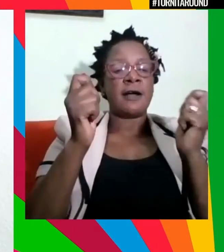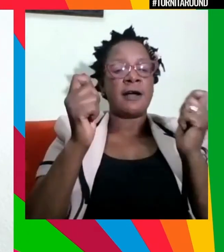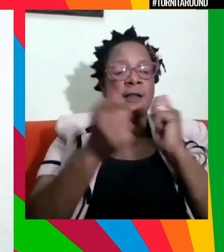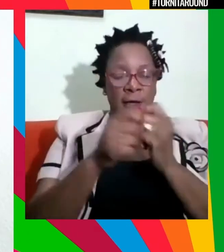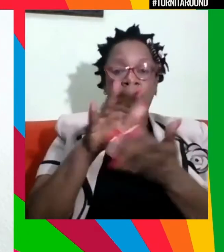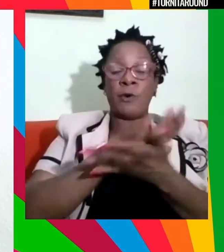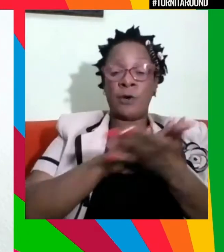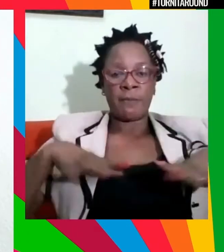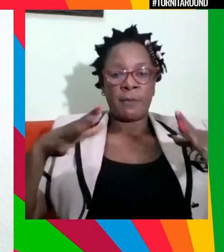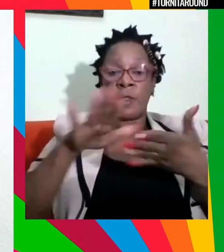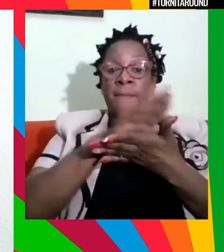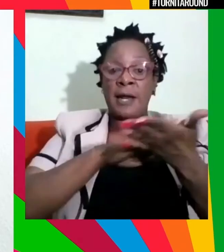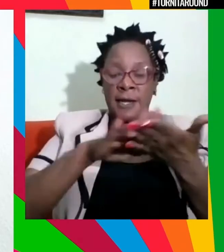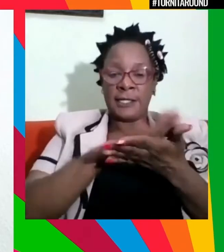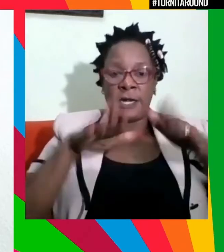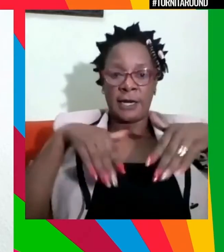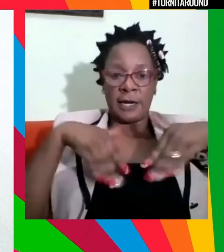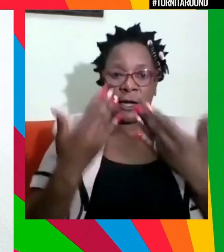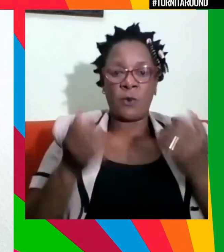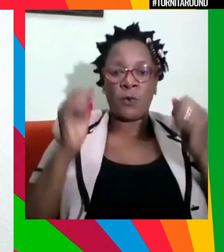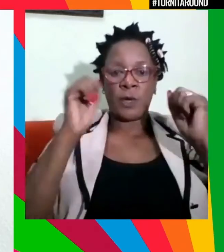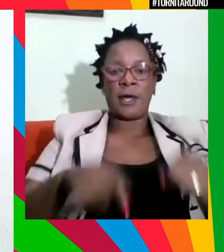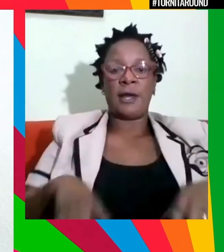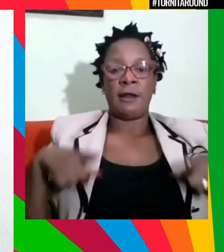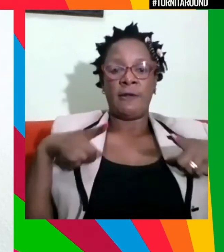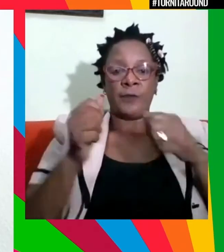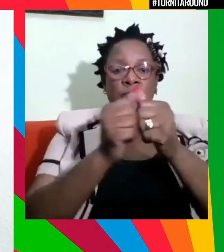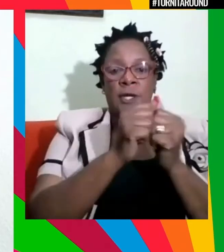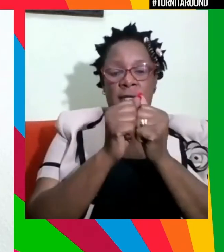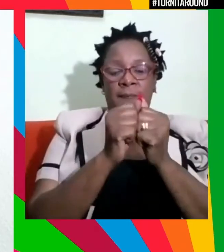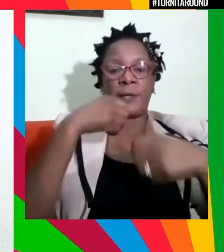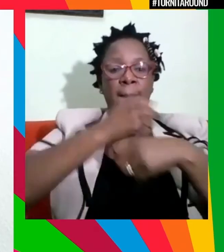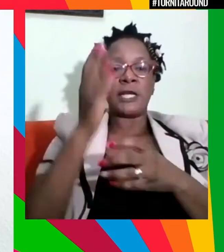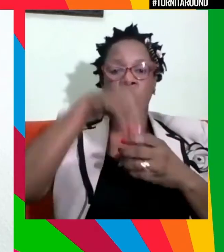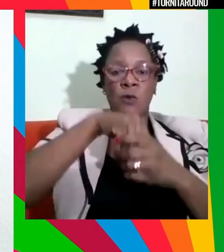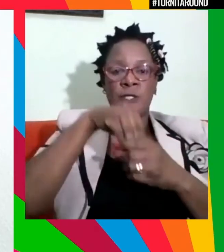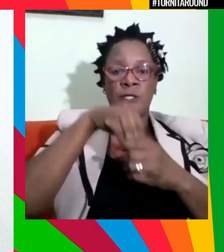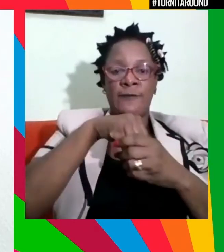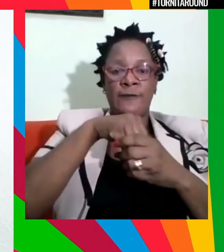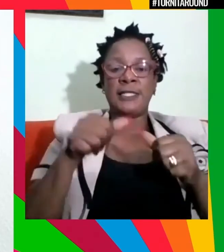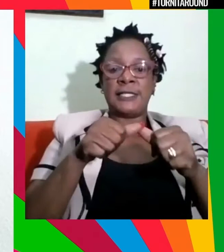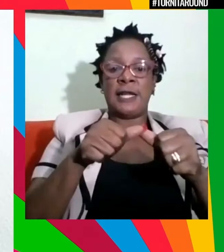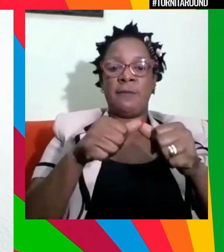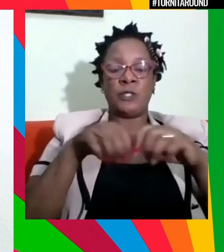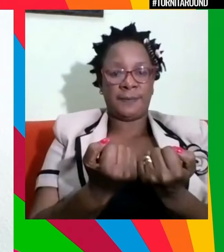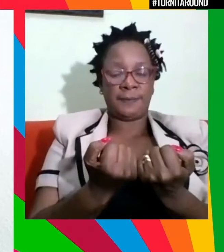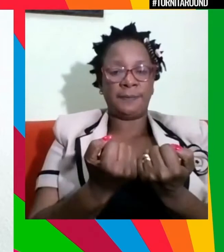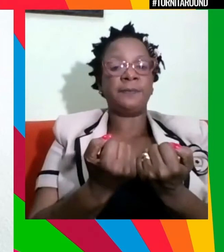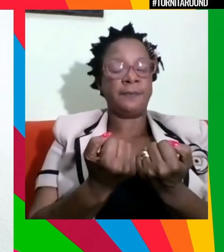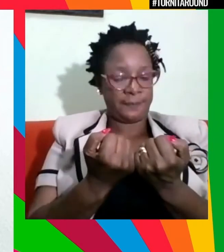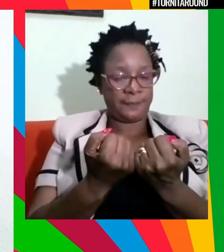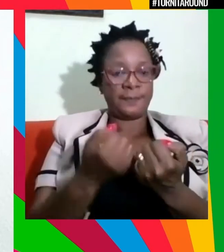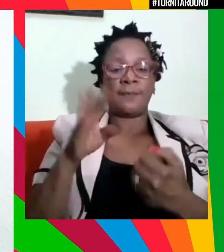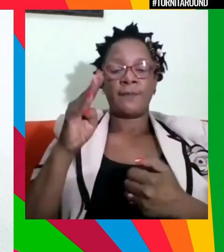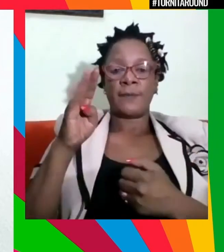que podamos reconstruir sociedades más sostenibles e incluyentes. Bebe,